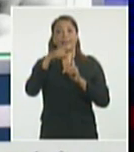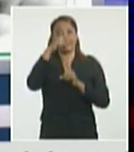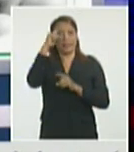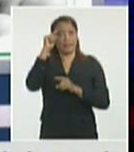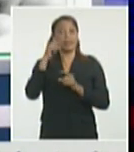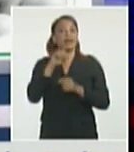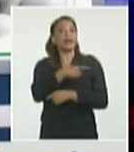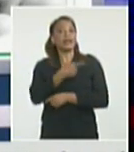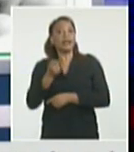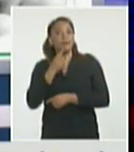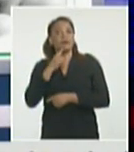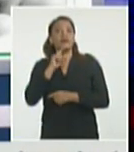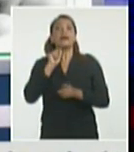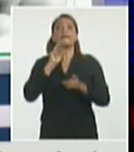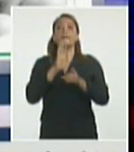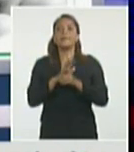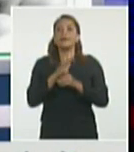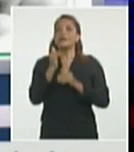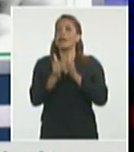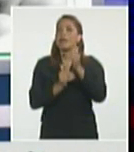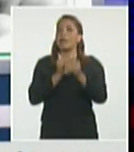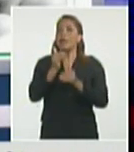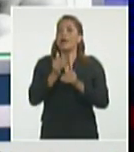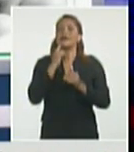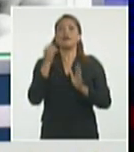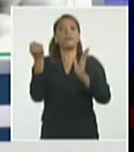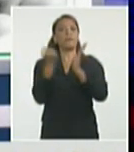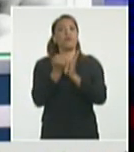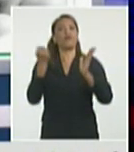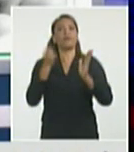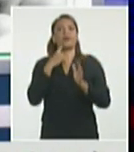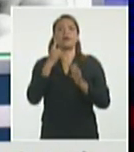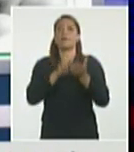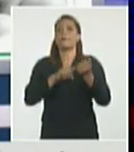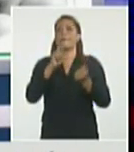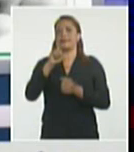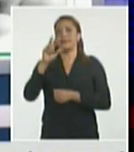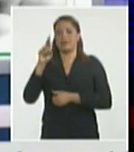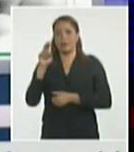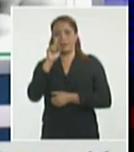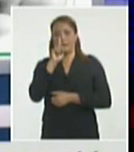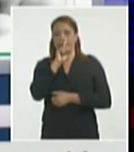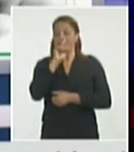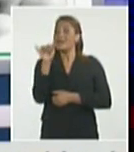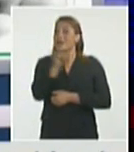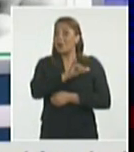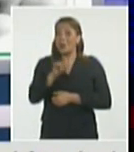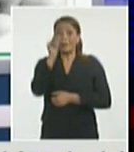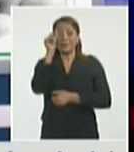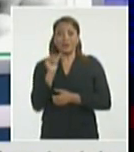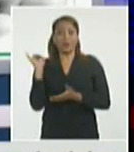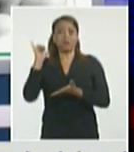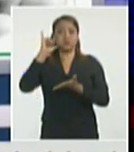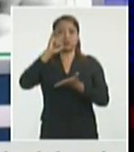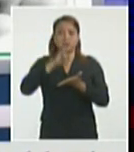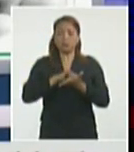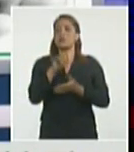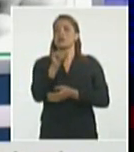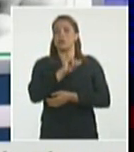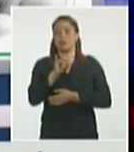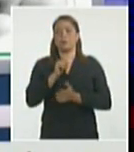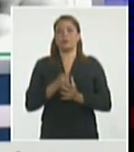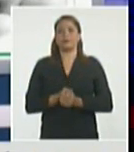previsto hasta confirmarlo con un PCR, al igual que en el caso de los viajeros que arriban a nuestro país.